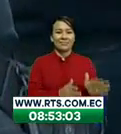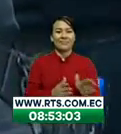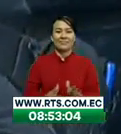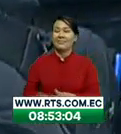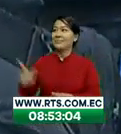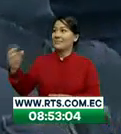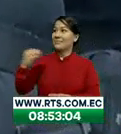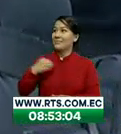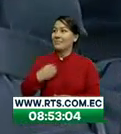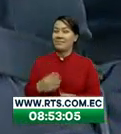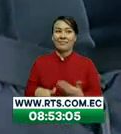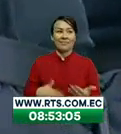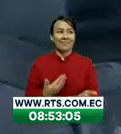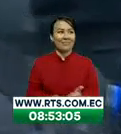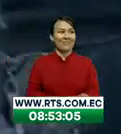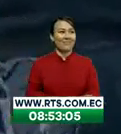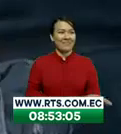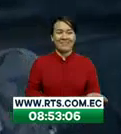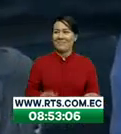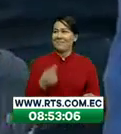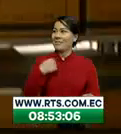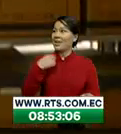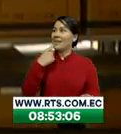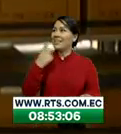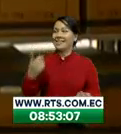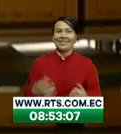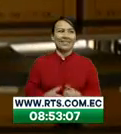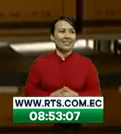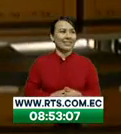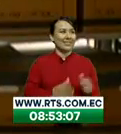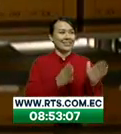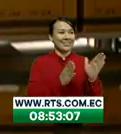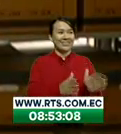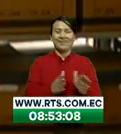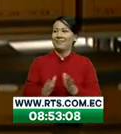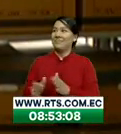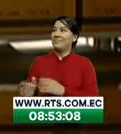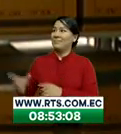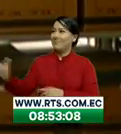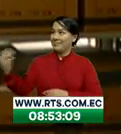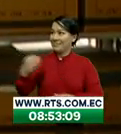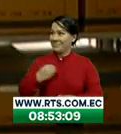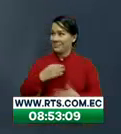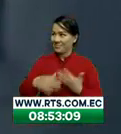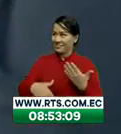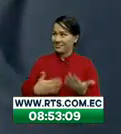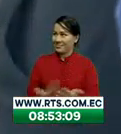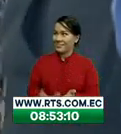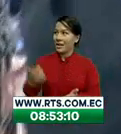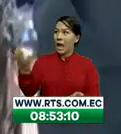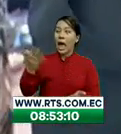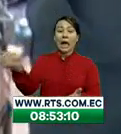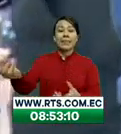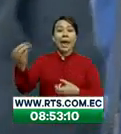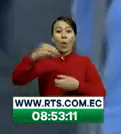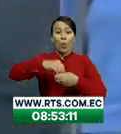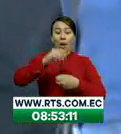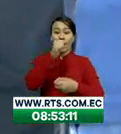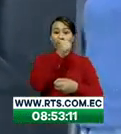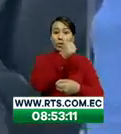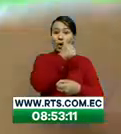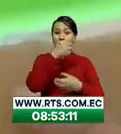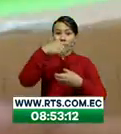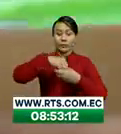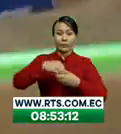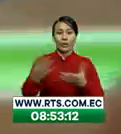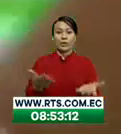positiva a una caja de cartón, la cual procedimos a realizar de manera manual una revisión, encontrando en el interior una